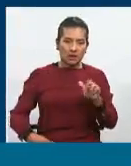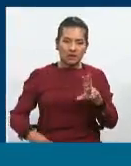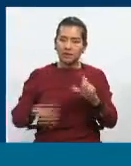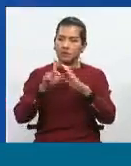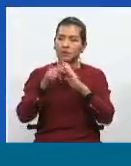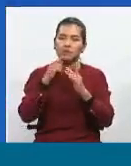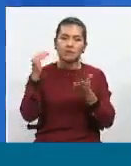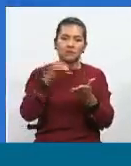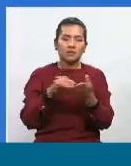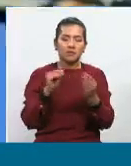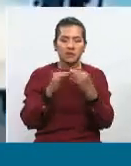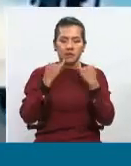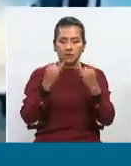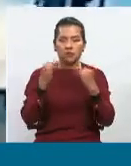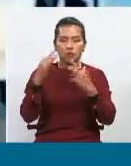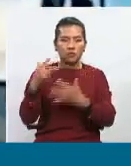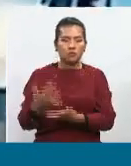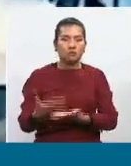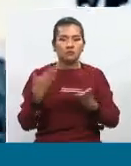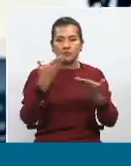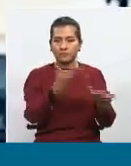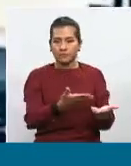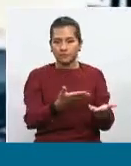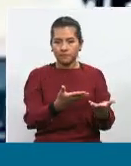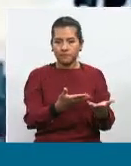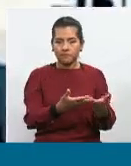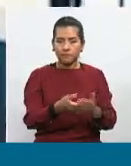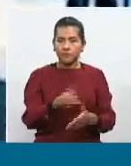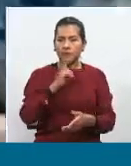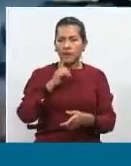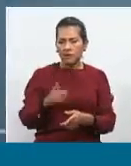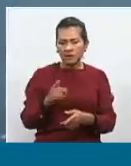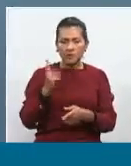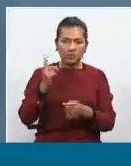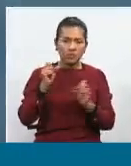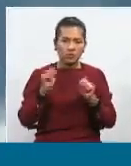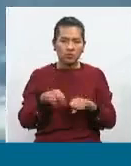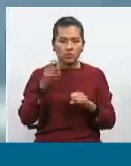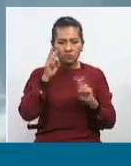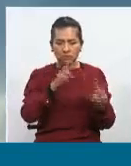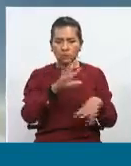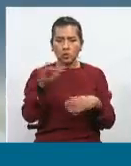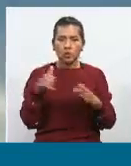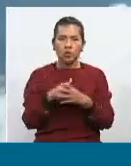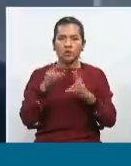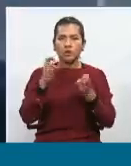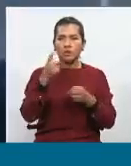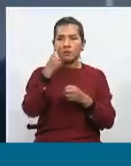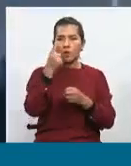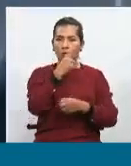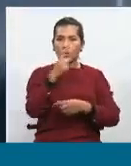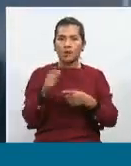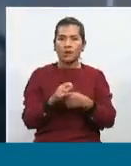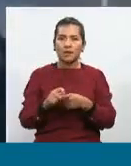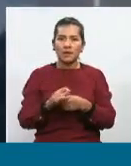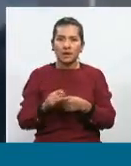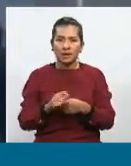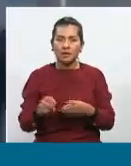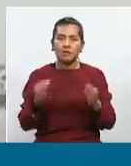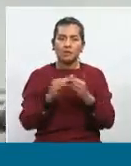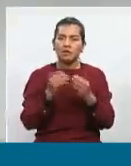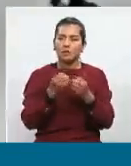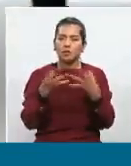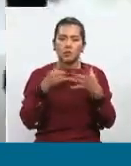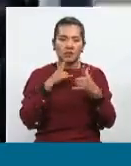informe. Seguramente él ve con ojos muy técnicos y a la vez muy, muy, muy de